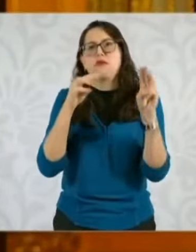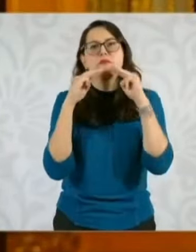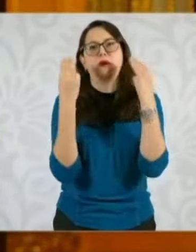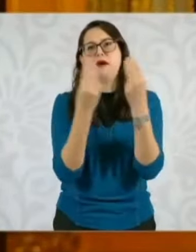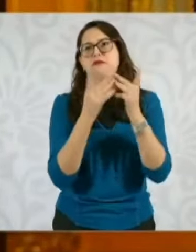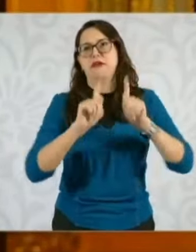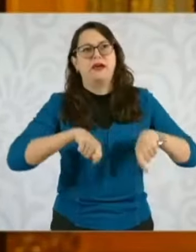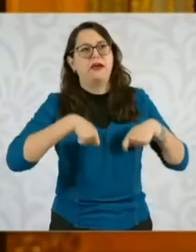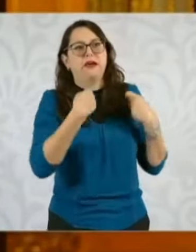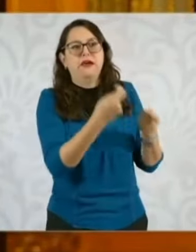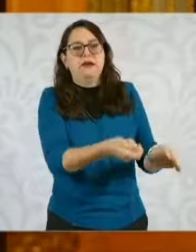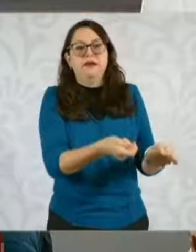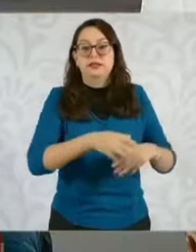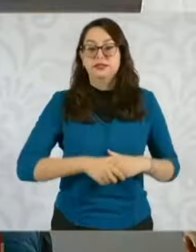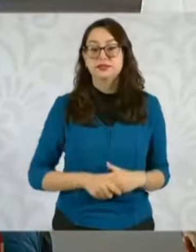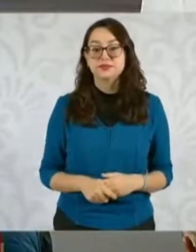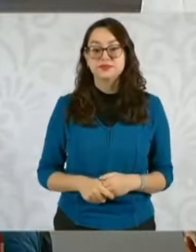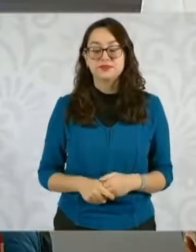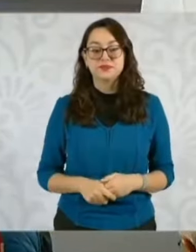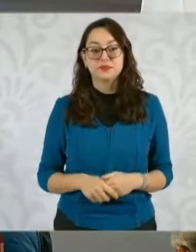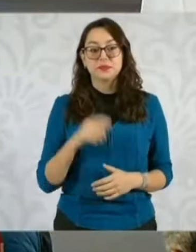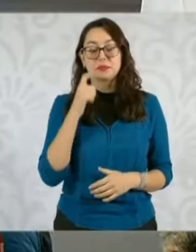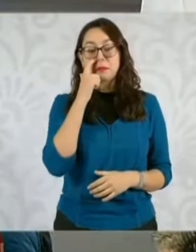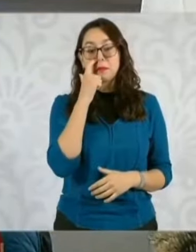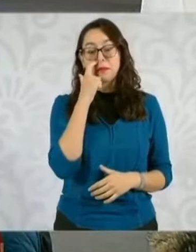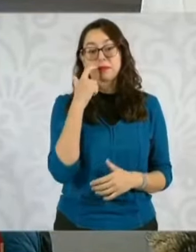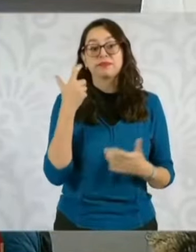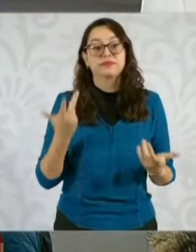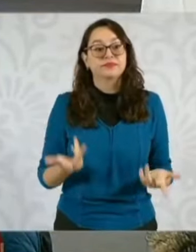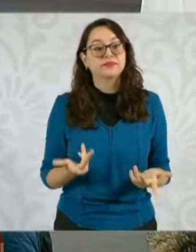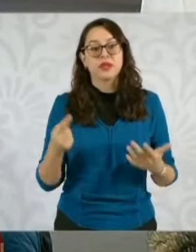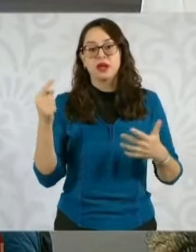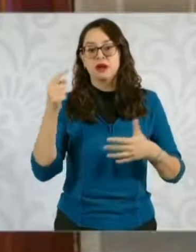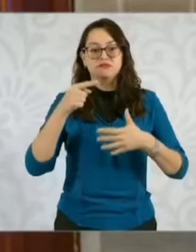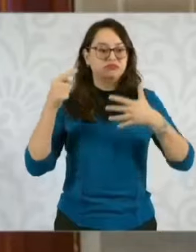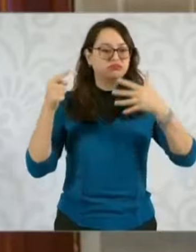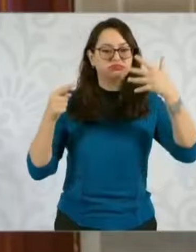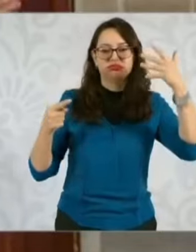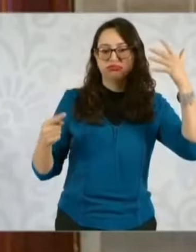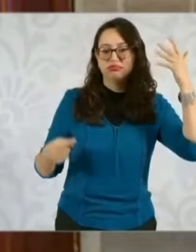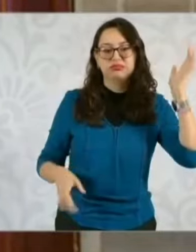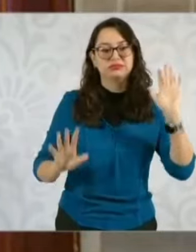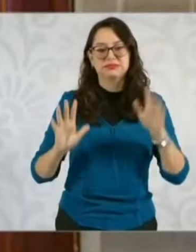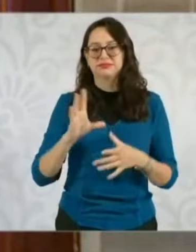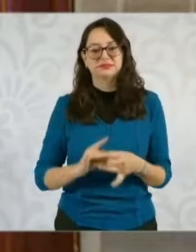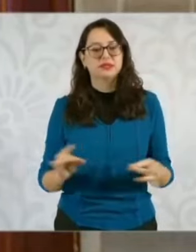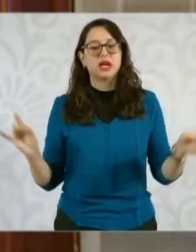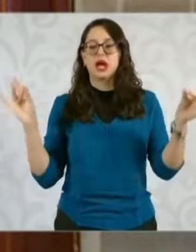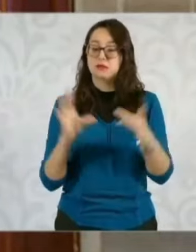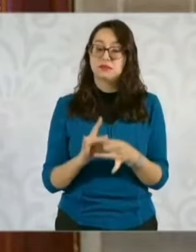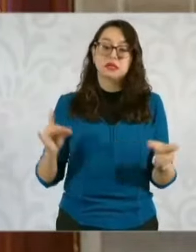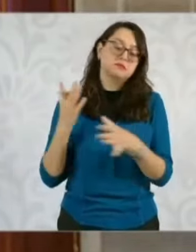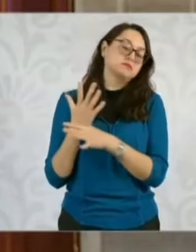Enfrentamos un enemigo poderoso que busca la captura del Estado, etcétera, etcétera. Adelante.